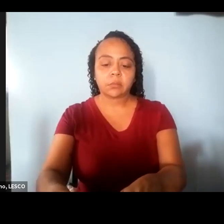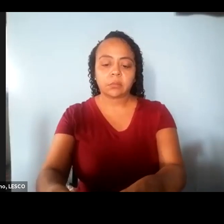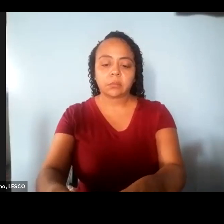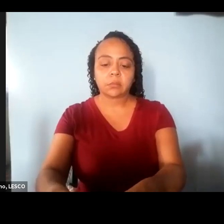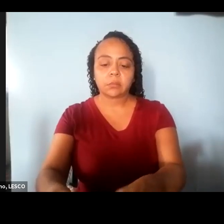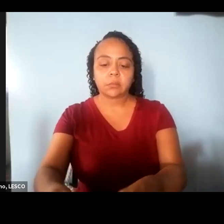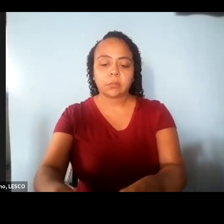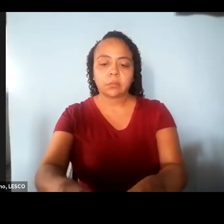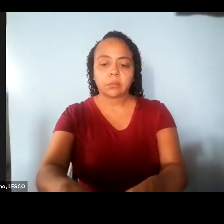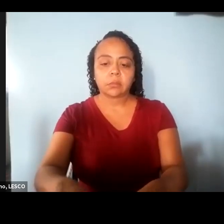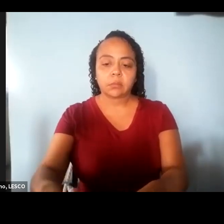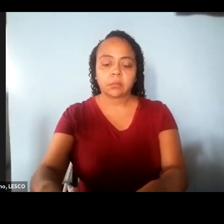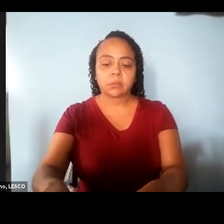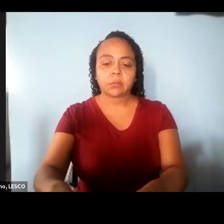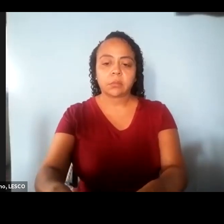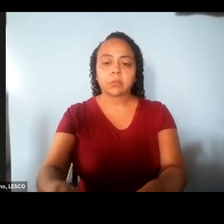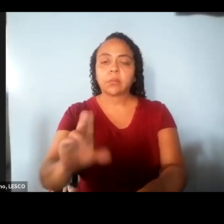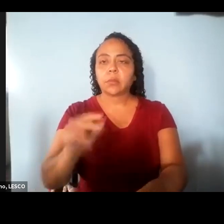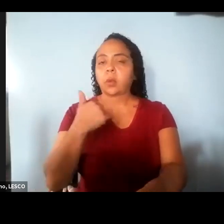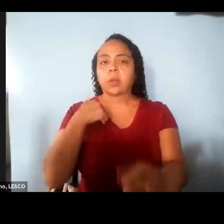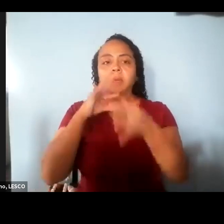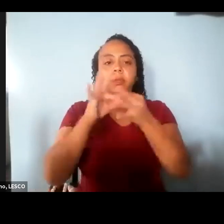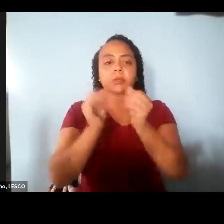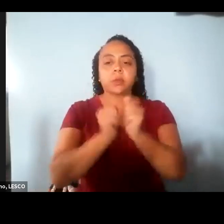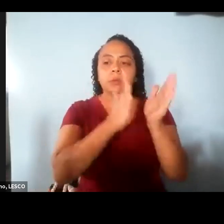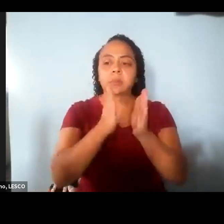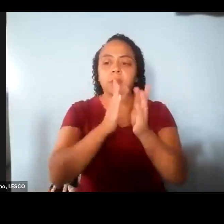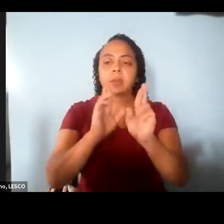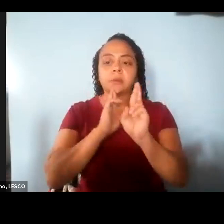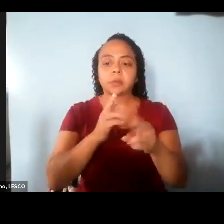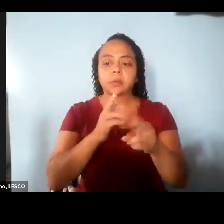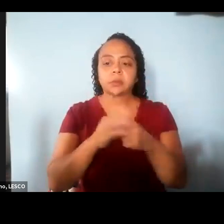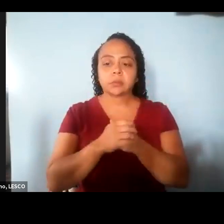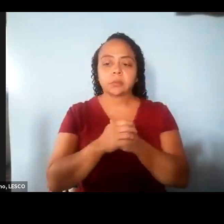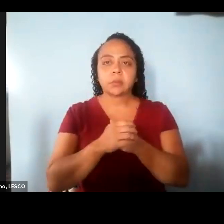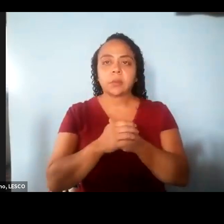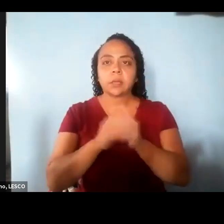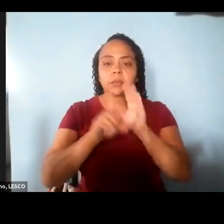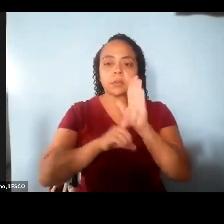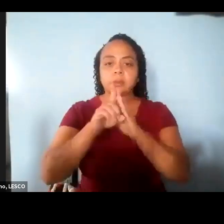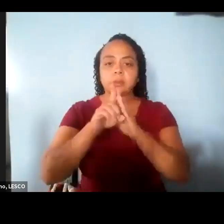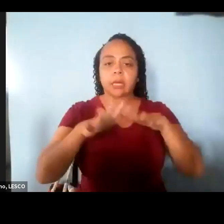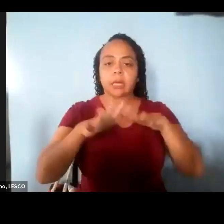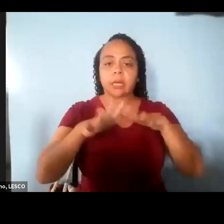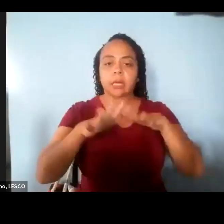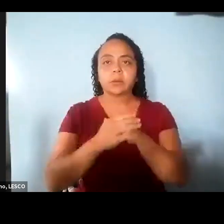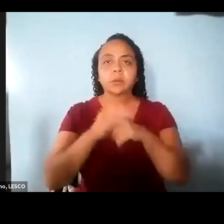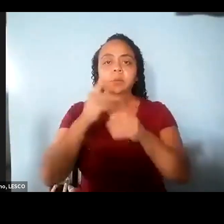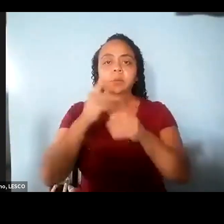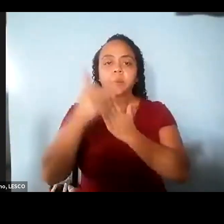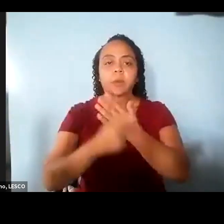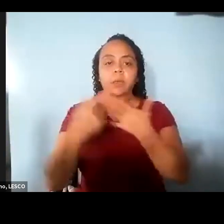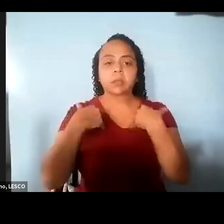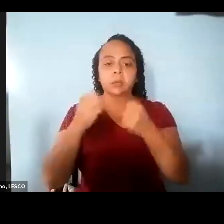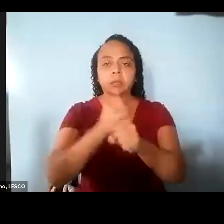tiene nada más que ver con los planes de respuesta emergencia que se desarrollan en el ámbito de los programas de salud y seguridad de las